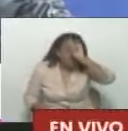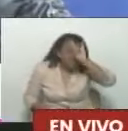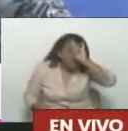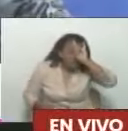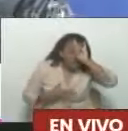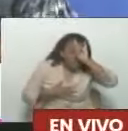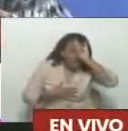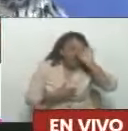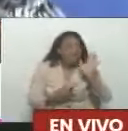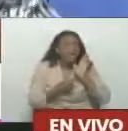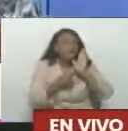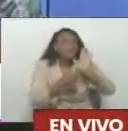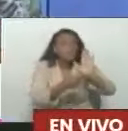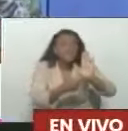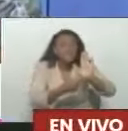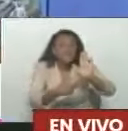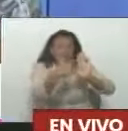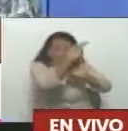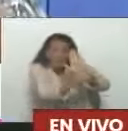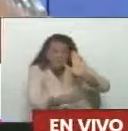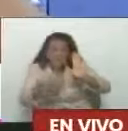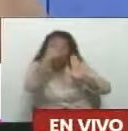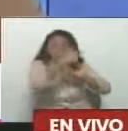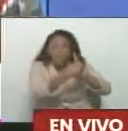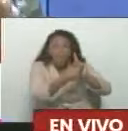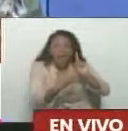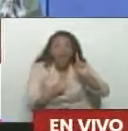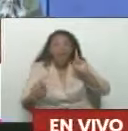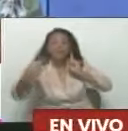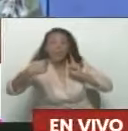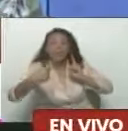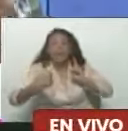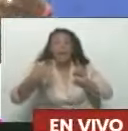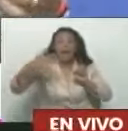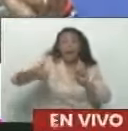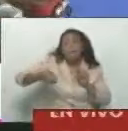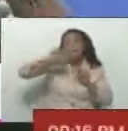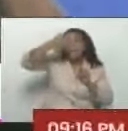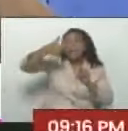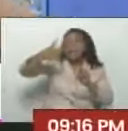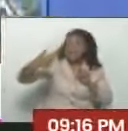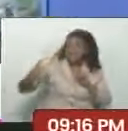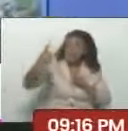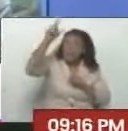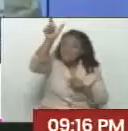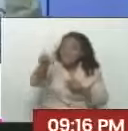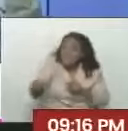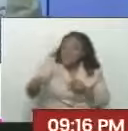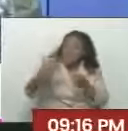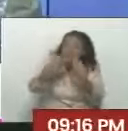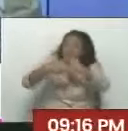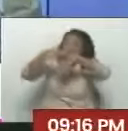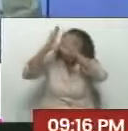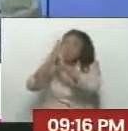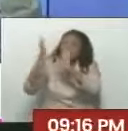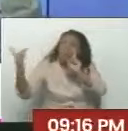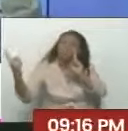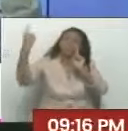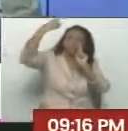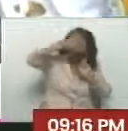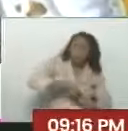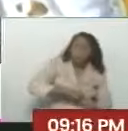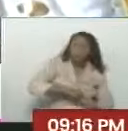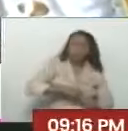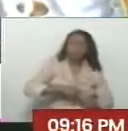que de alguna manera nos enfrentamos al bien para que ese bien doblegue, triunfe sobre el